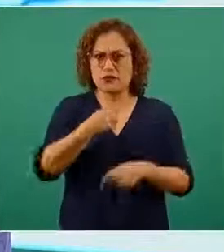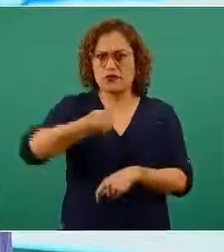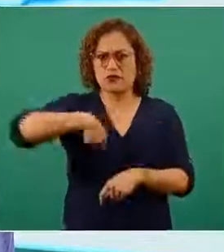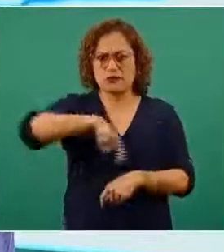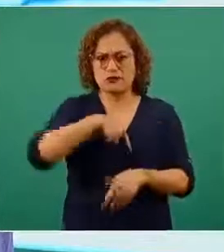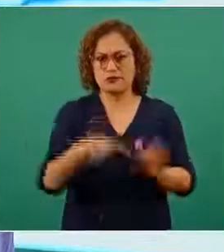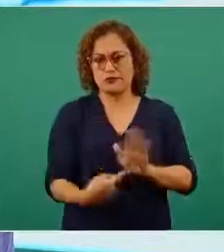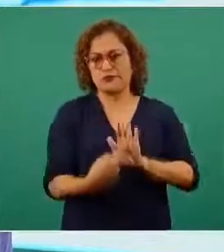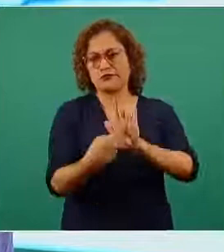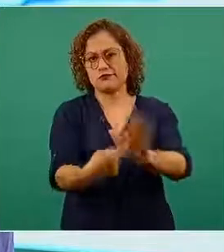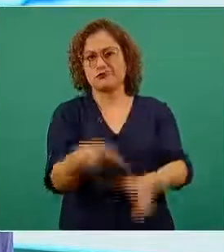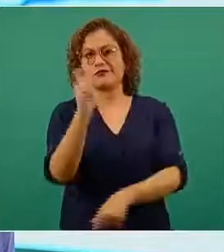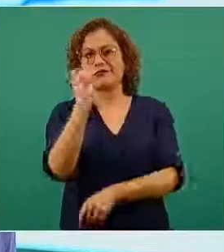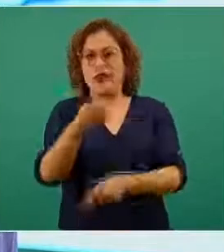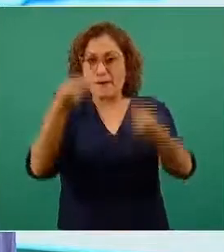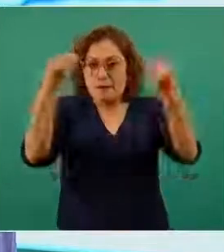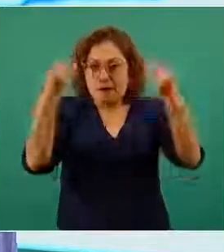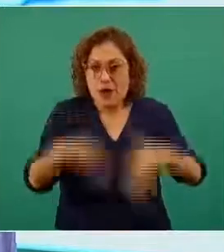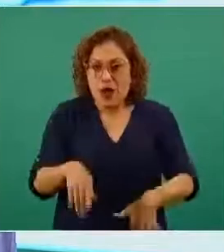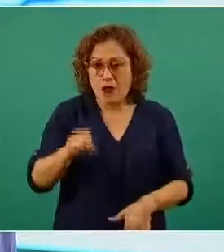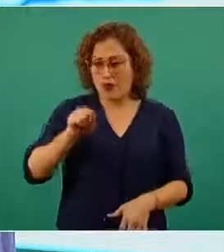está perdiendo